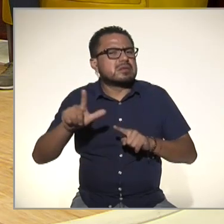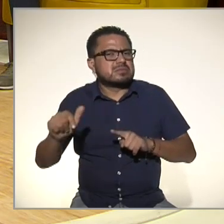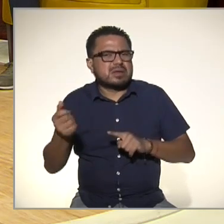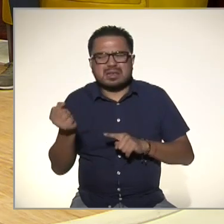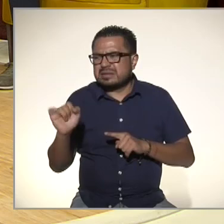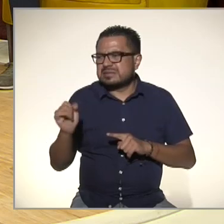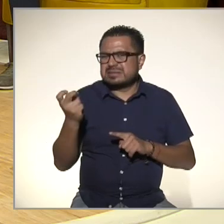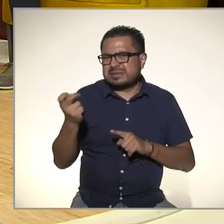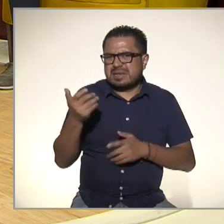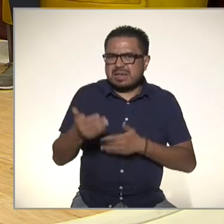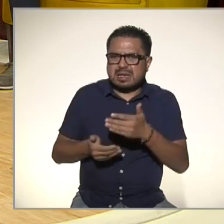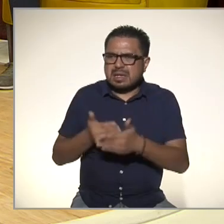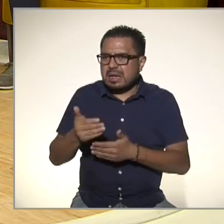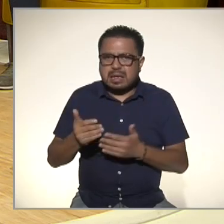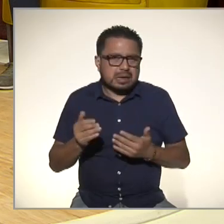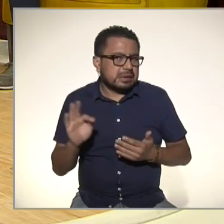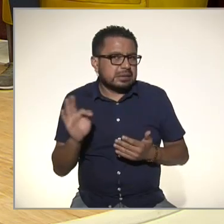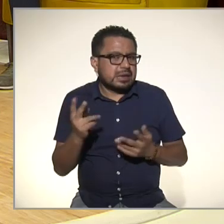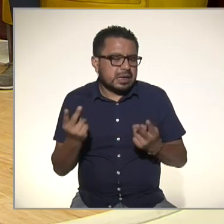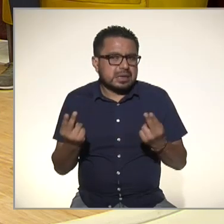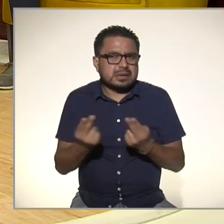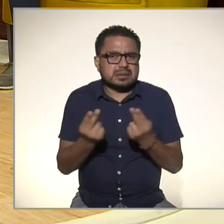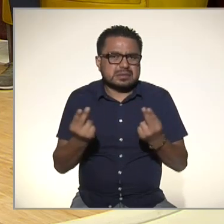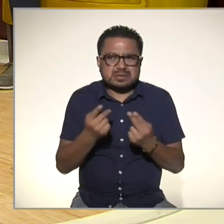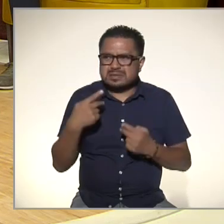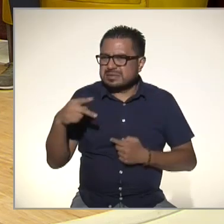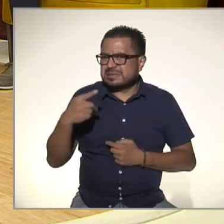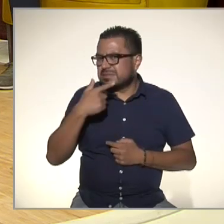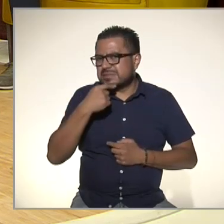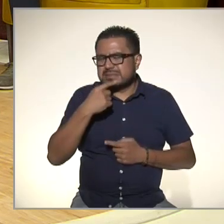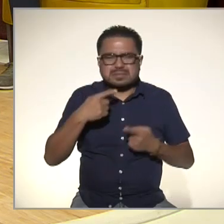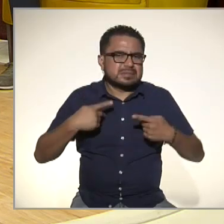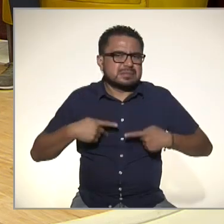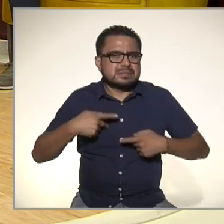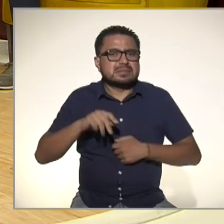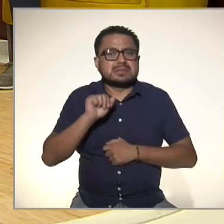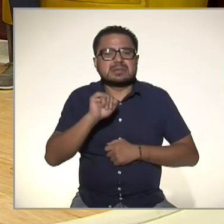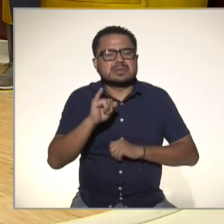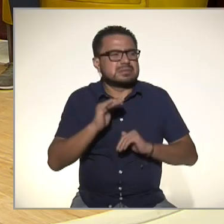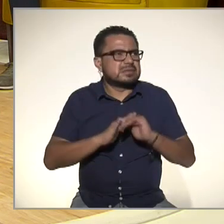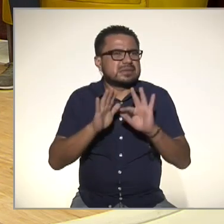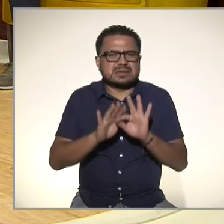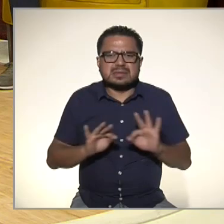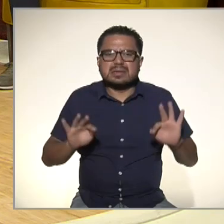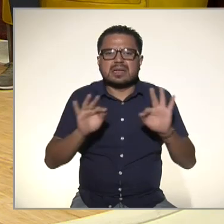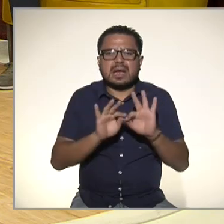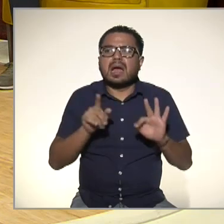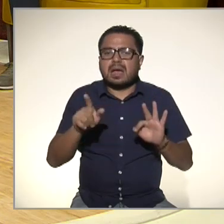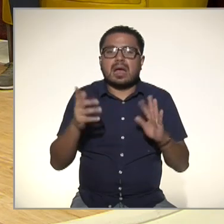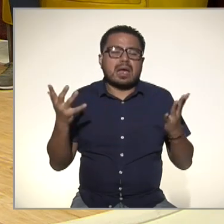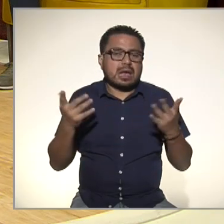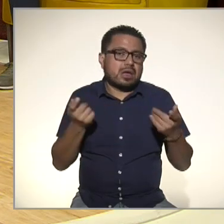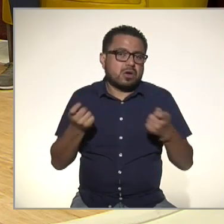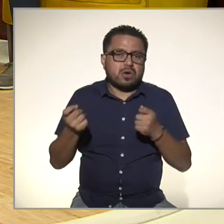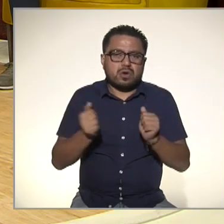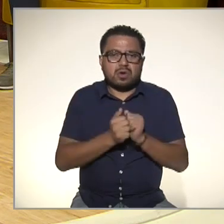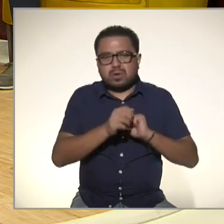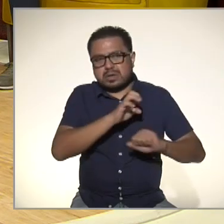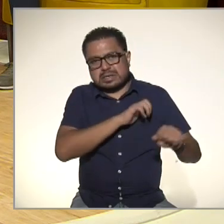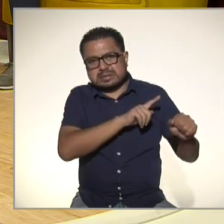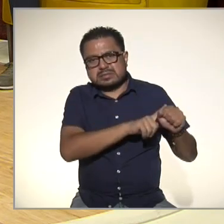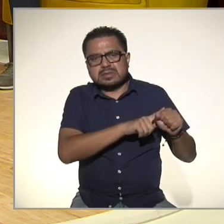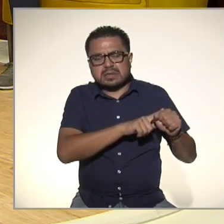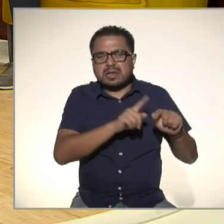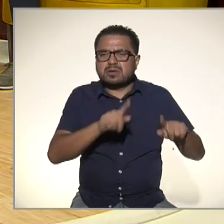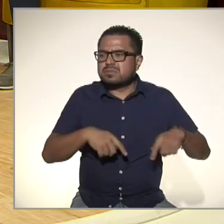de procedimientos si así lo necesita este hombre. Lo que sí es importante es que si ya está llevando un manejo con un especialista que le